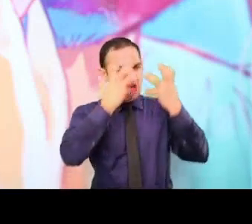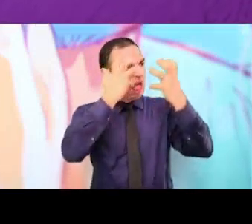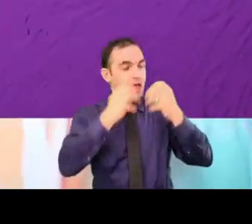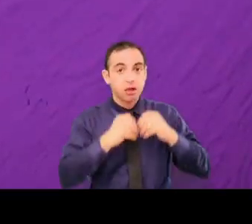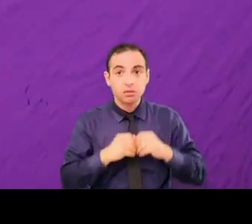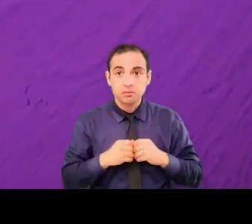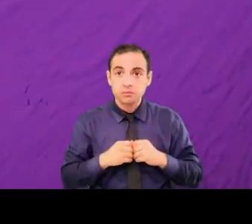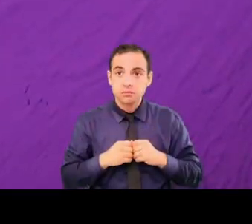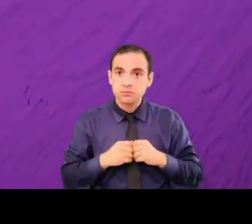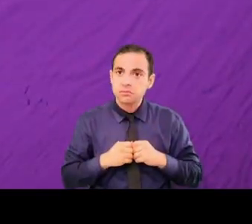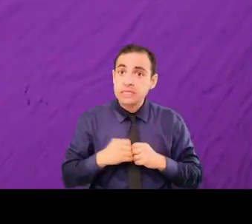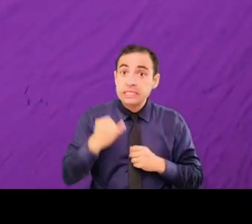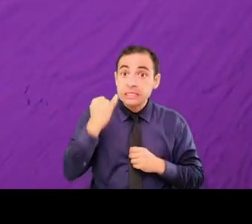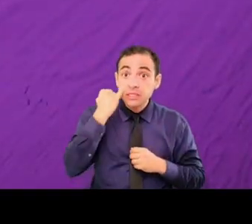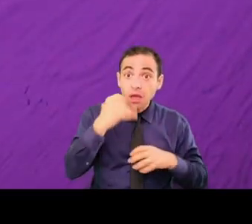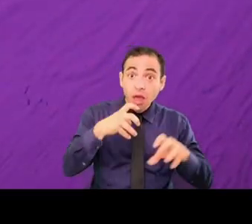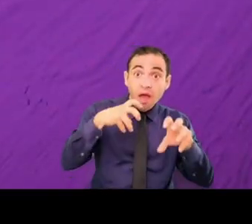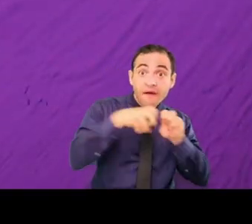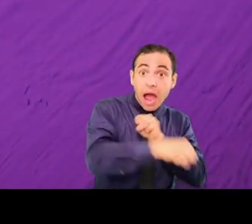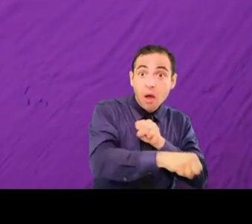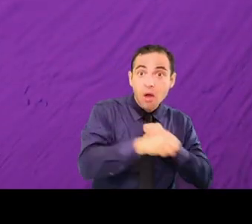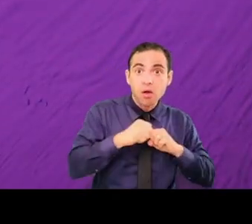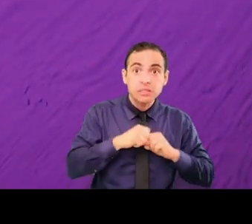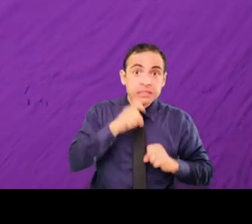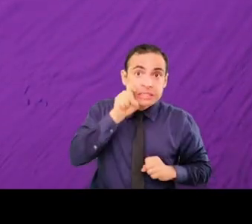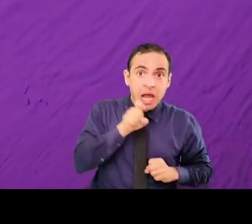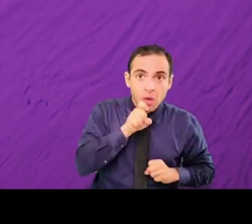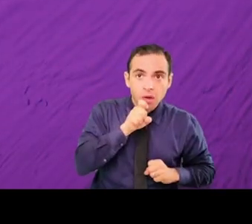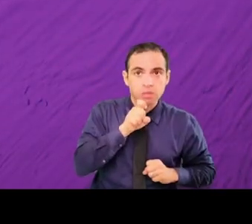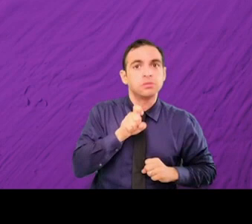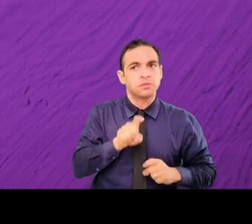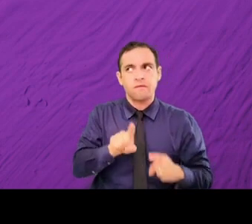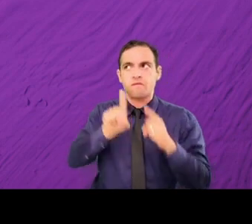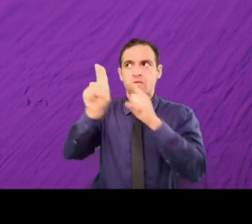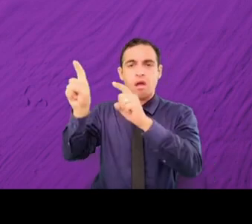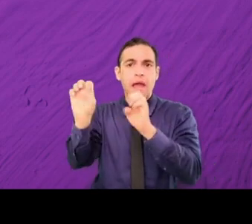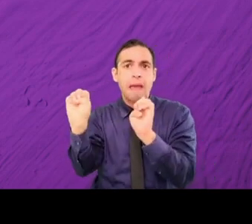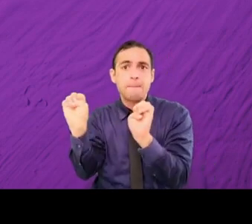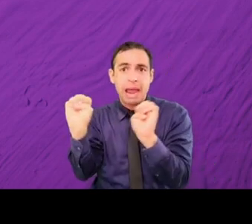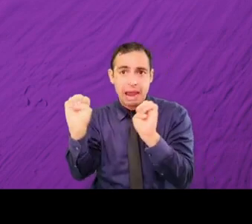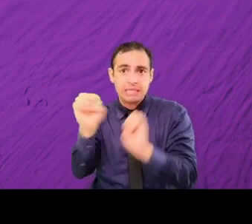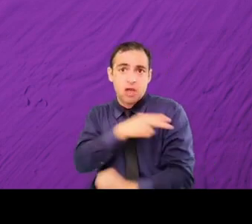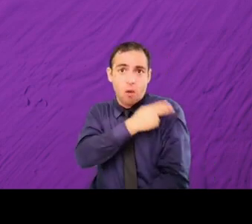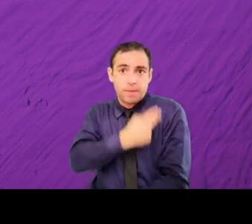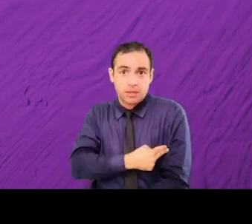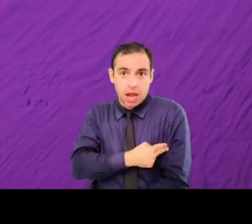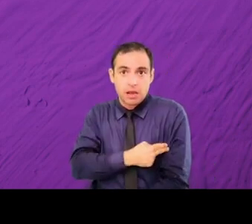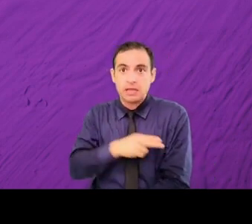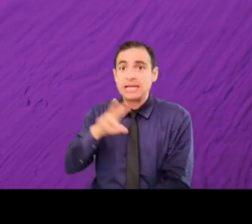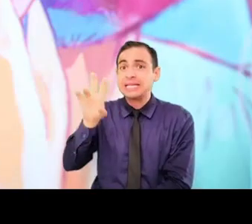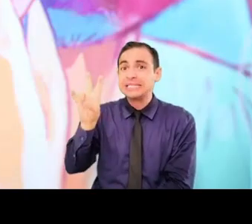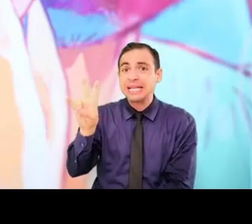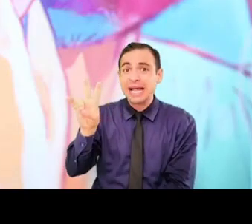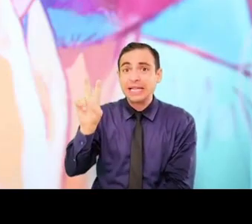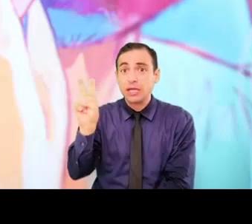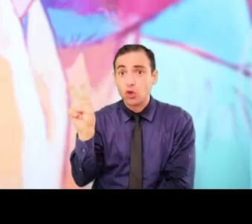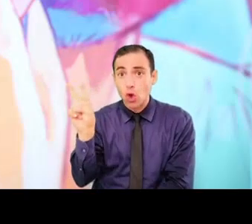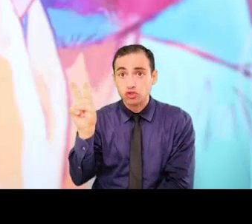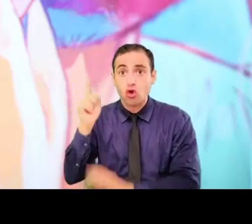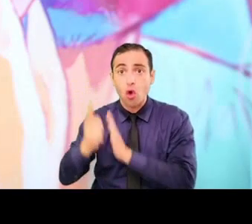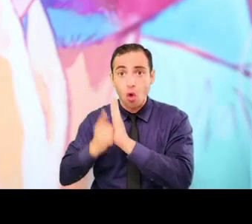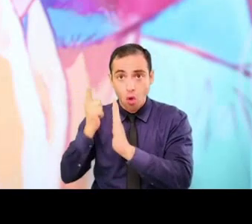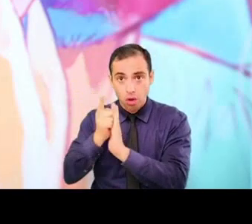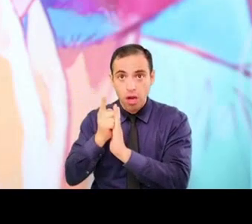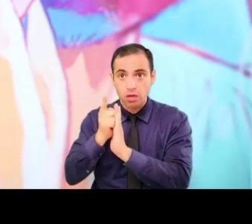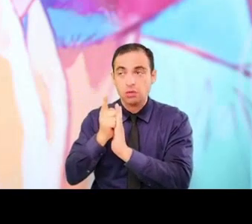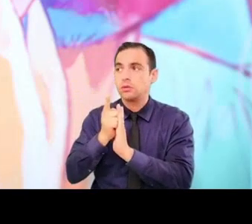en caso de abuso sexual la persona debe acudir a una sala de emergencia dentro de las primeras 72 horas para recibir ayuda